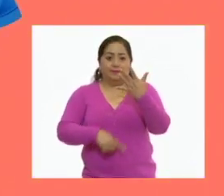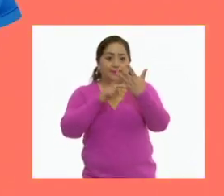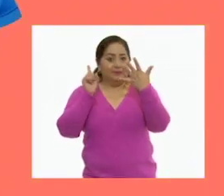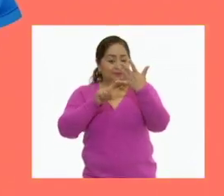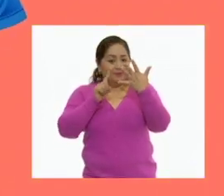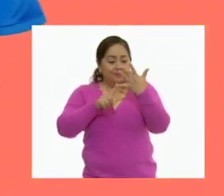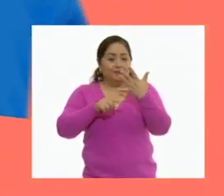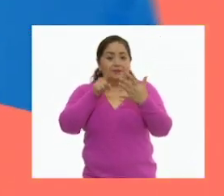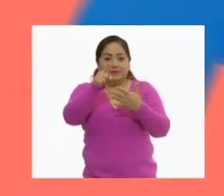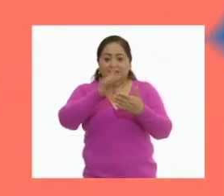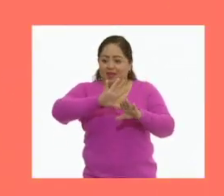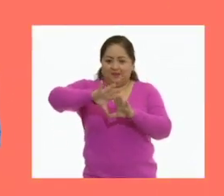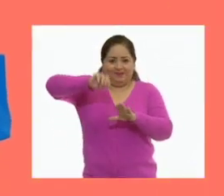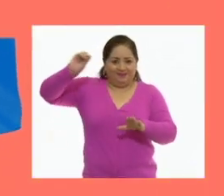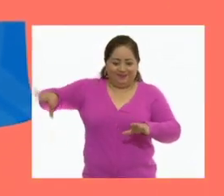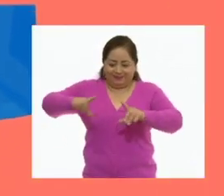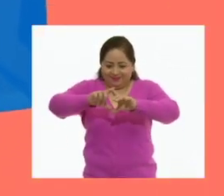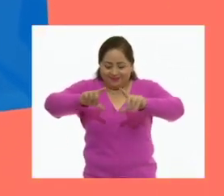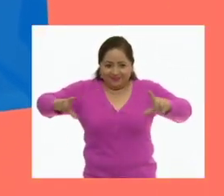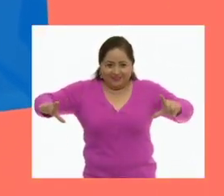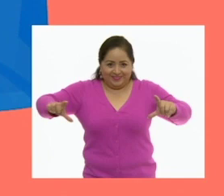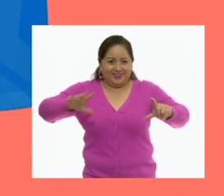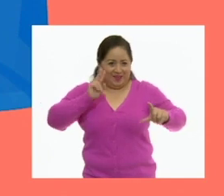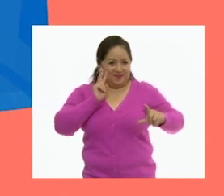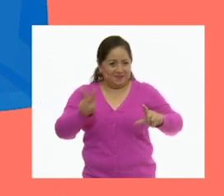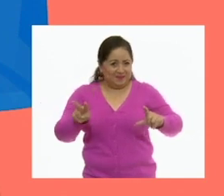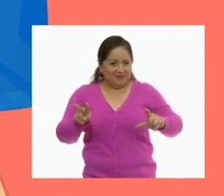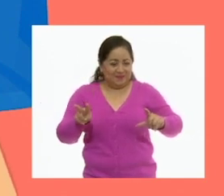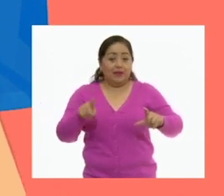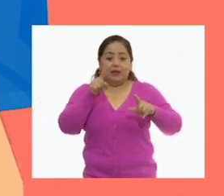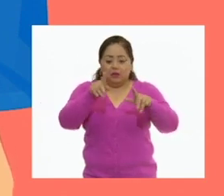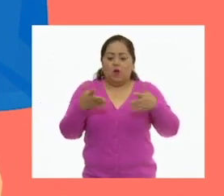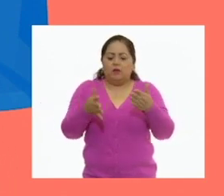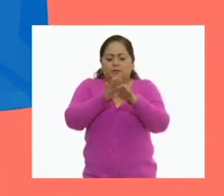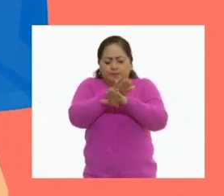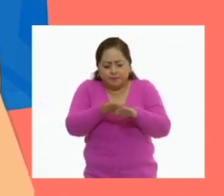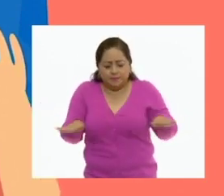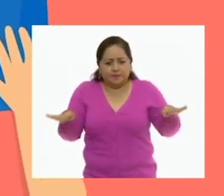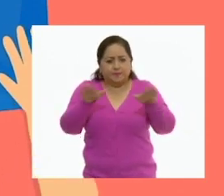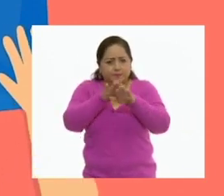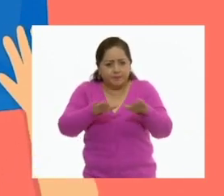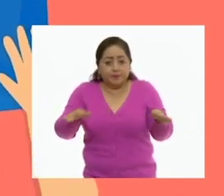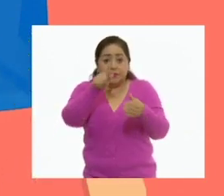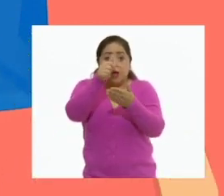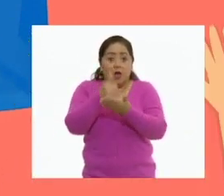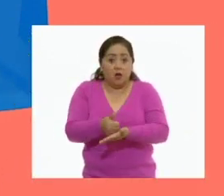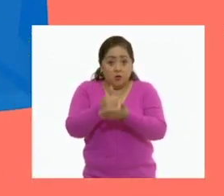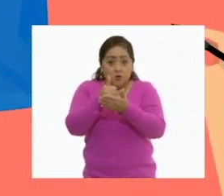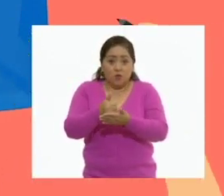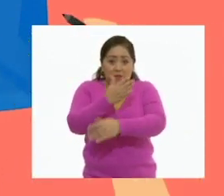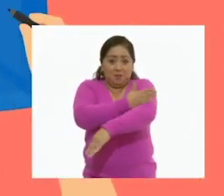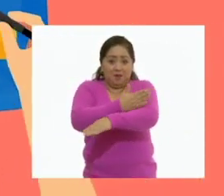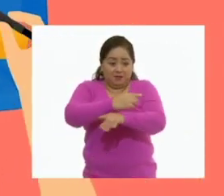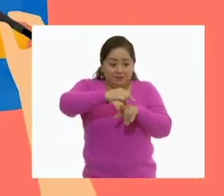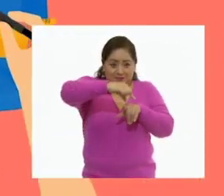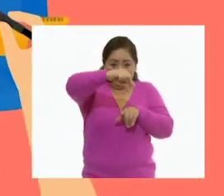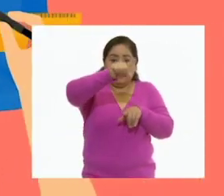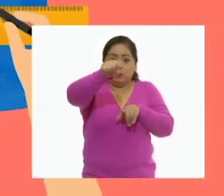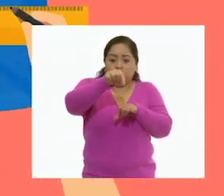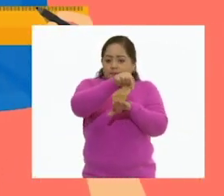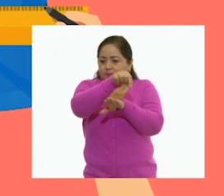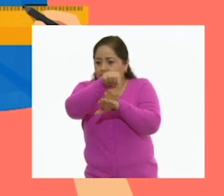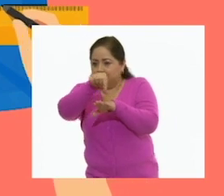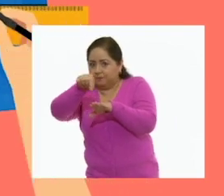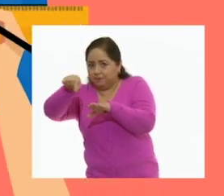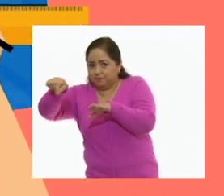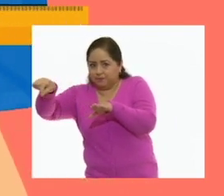5. Ahora tenemos un pequeño pedazo de playera. Estira a lo ancho y con ayuda de la regla, mide y marca con